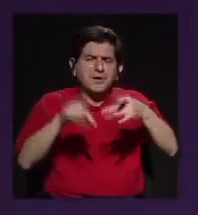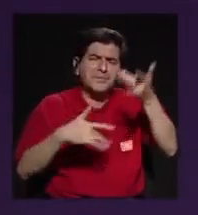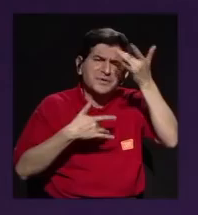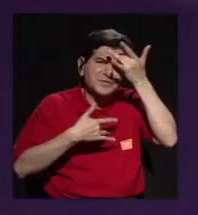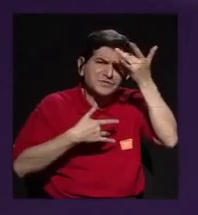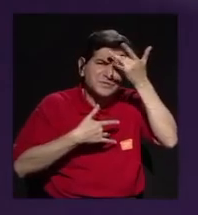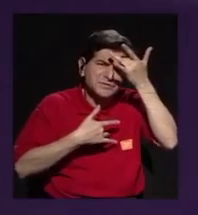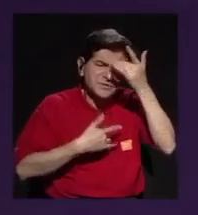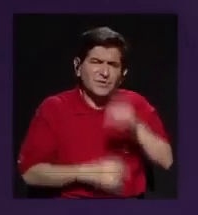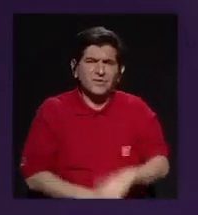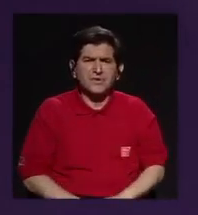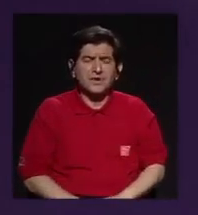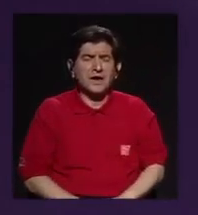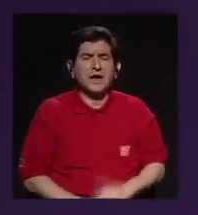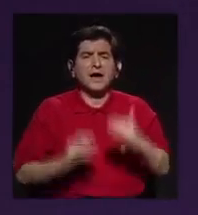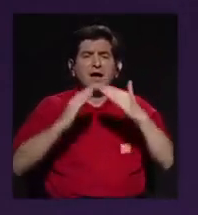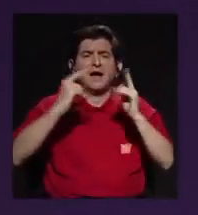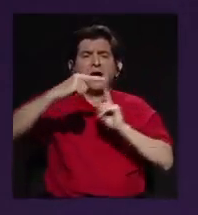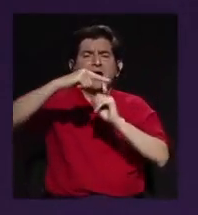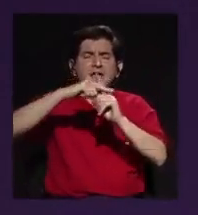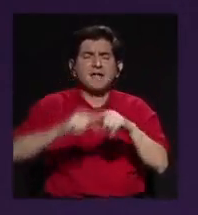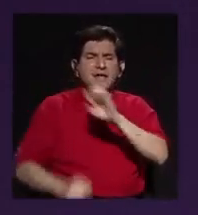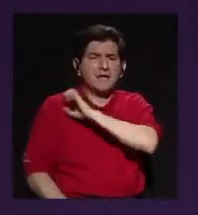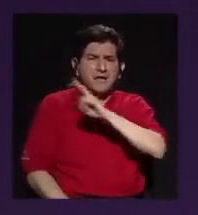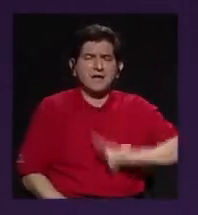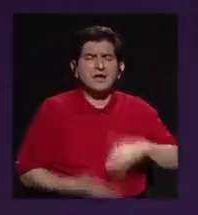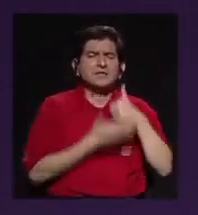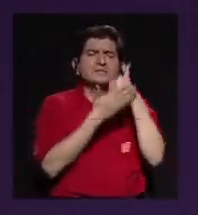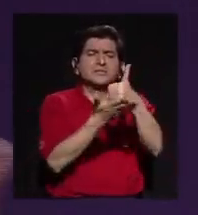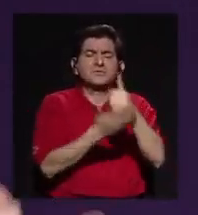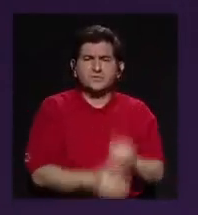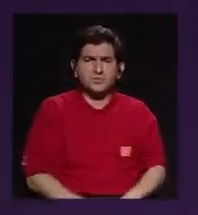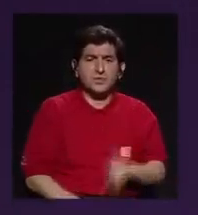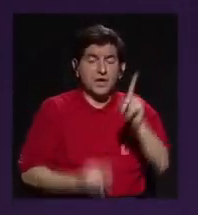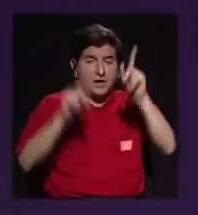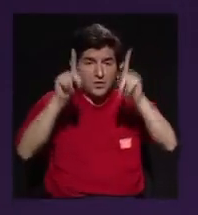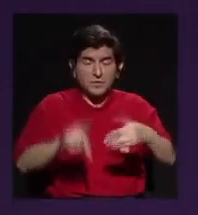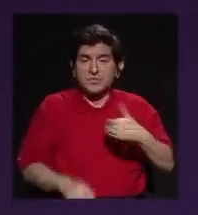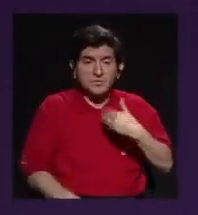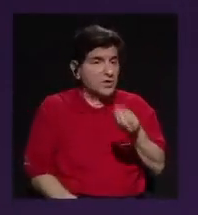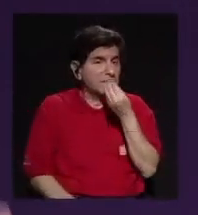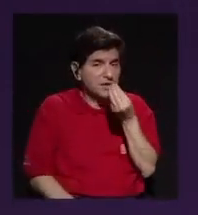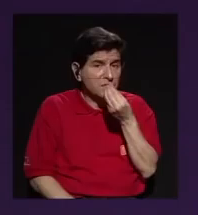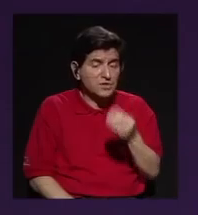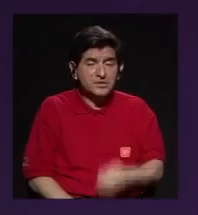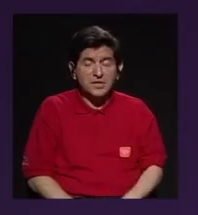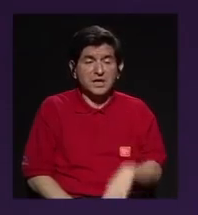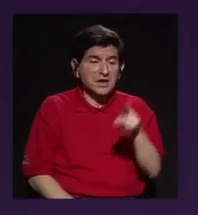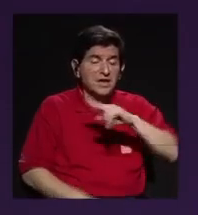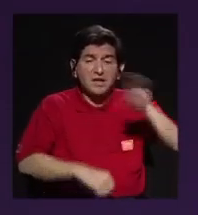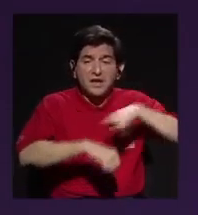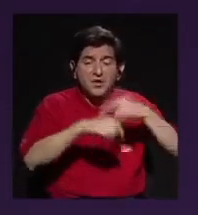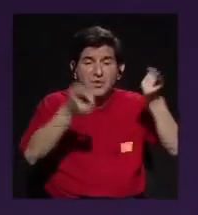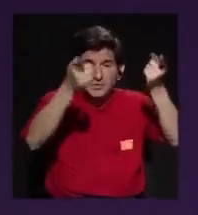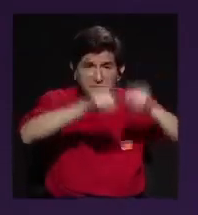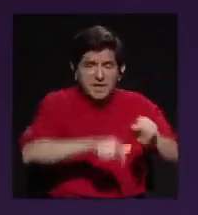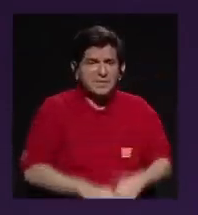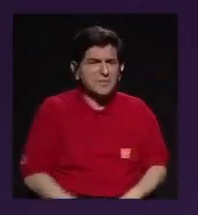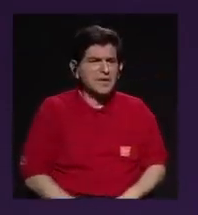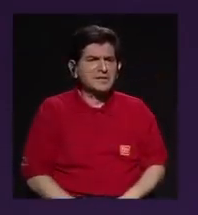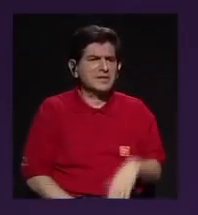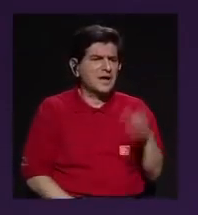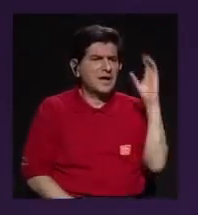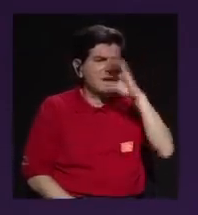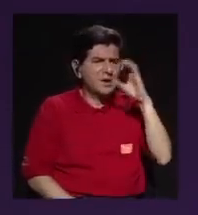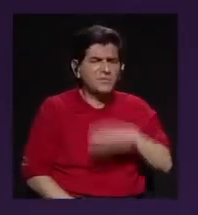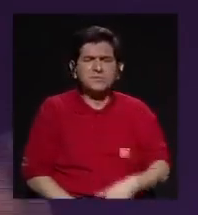enfermo o enferma, las iglesias evangélicas entran a ayudarle. Cuando una persona no tiene comida ese día, que pasa muy frecuentemente, consiguen un